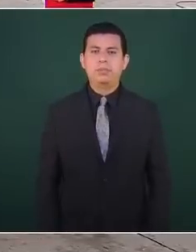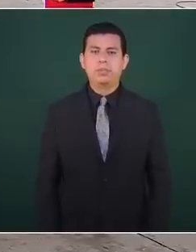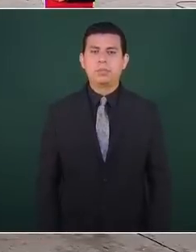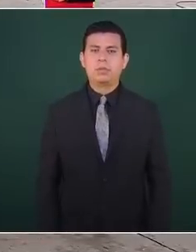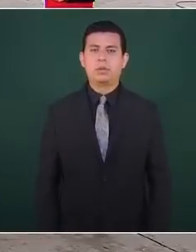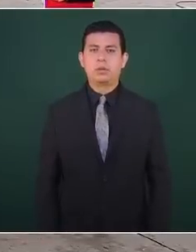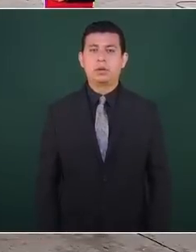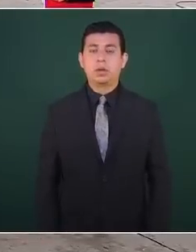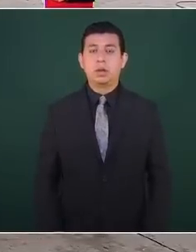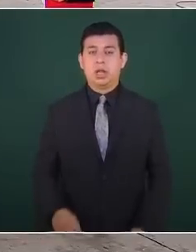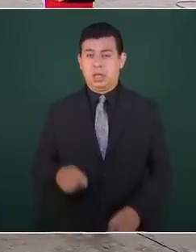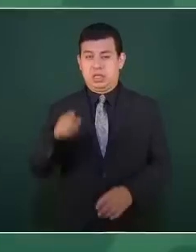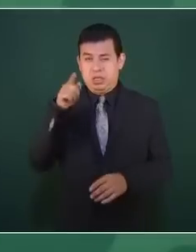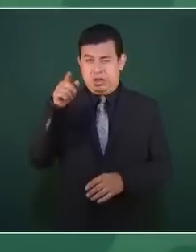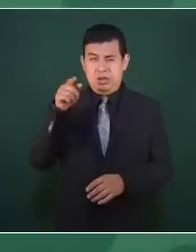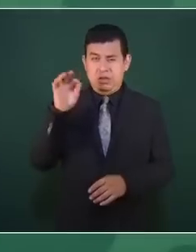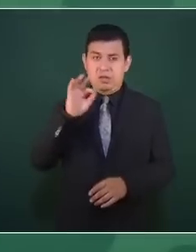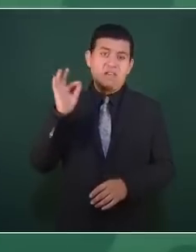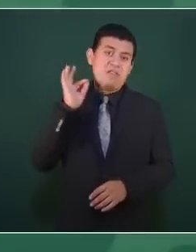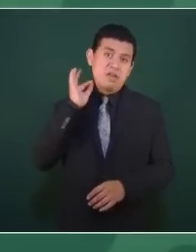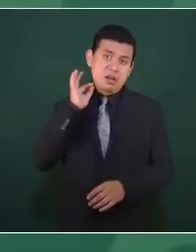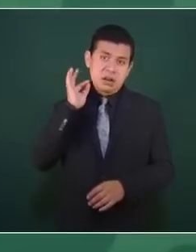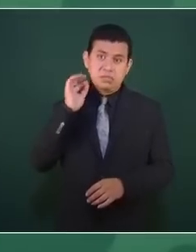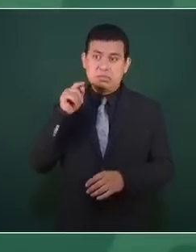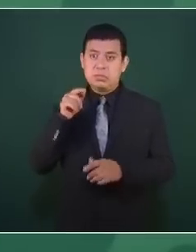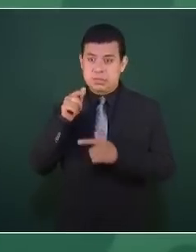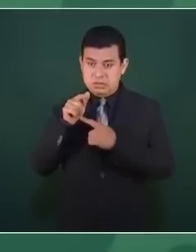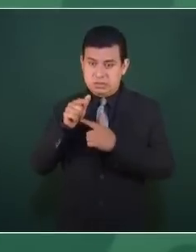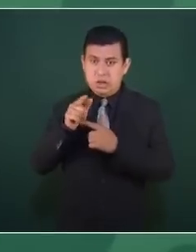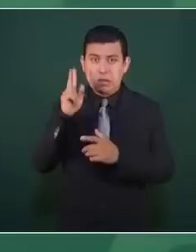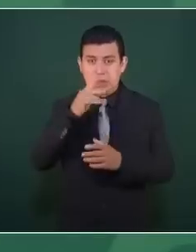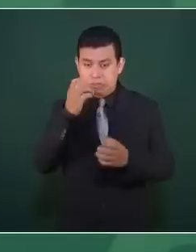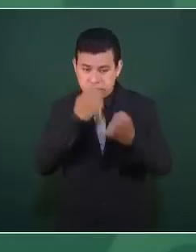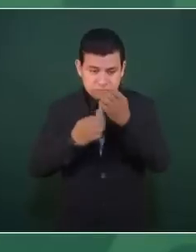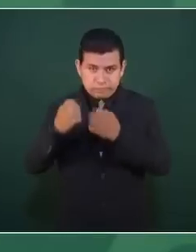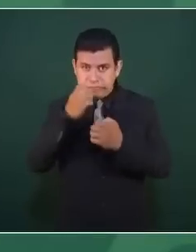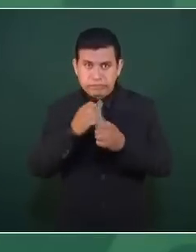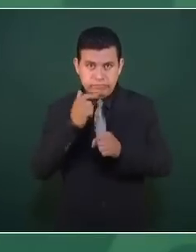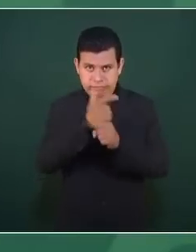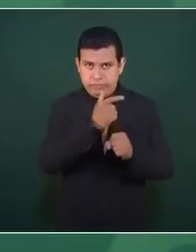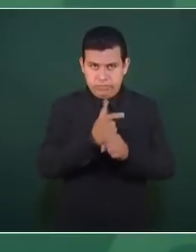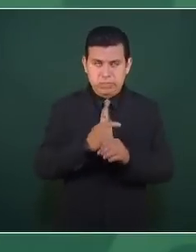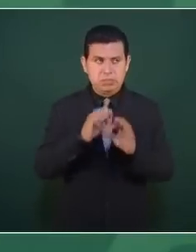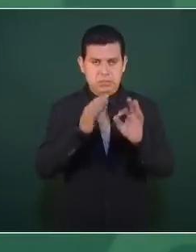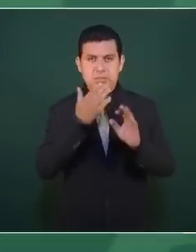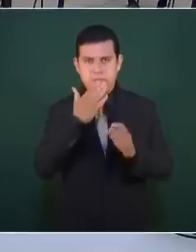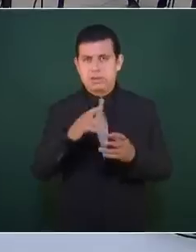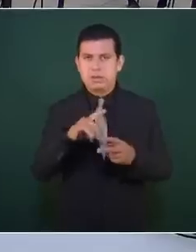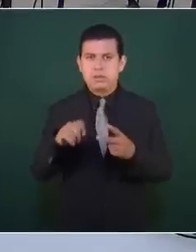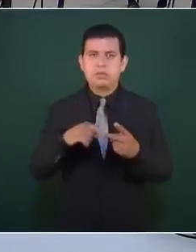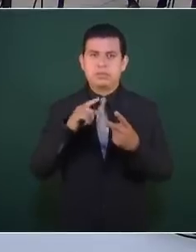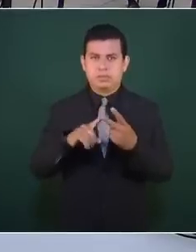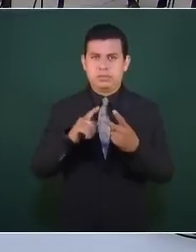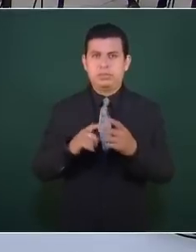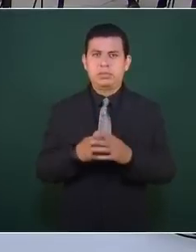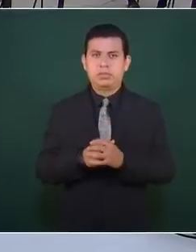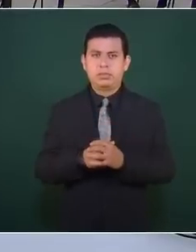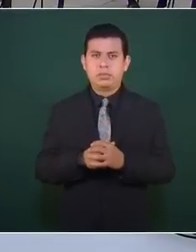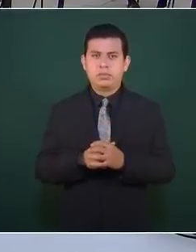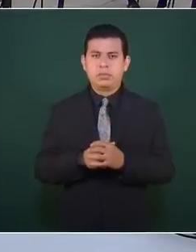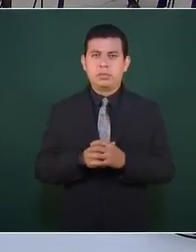mantiene la investigación en Guanajuato. Gracias. Preguntarle sobre un balance de la